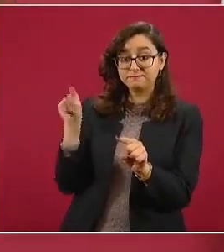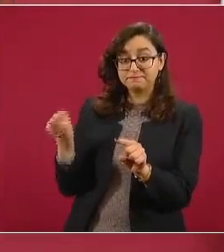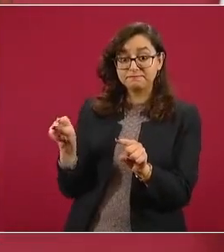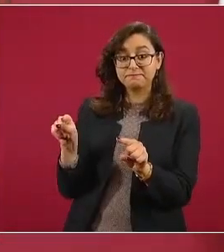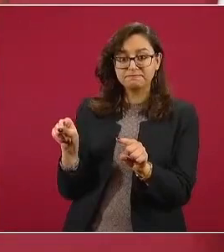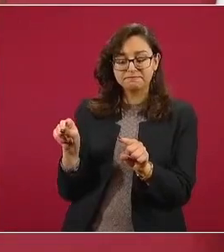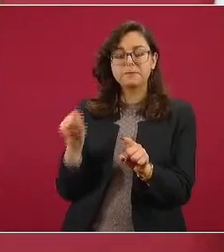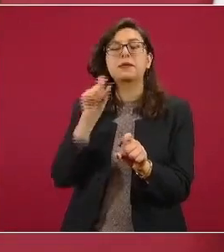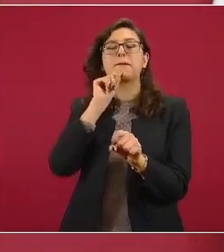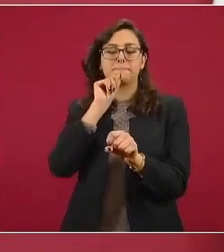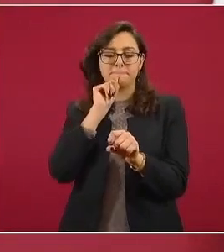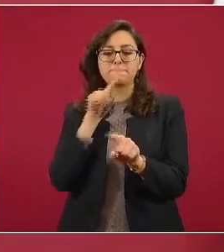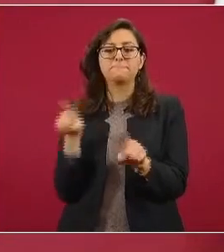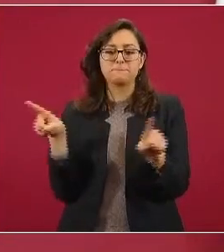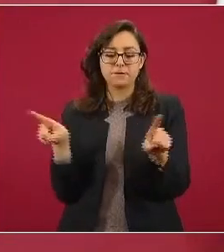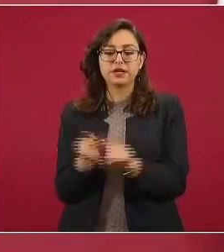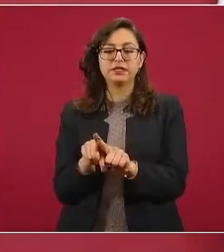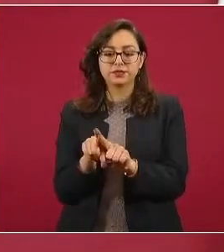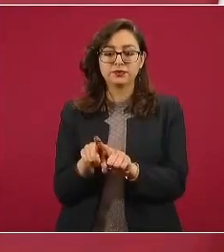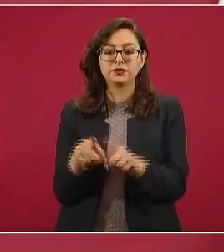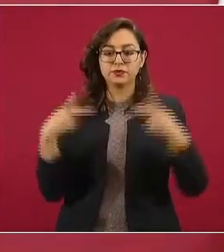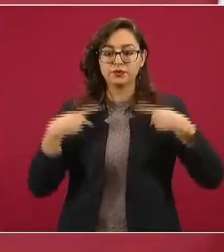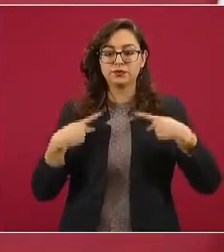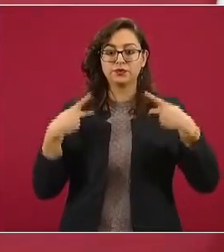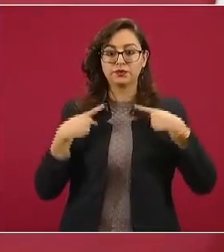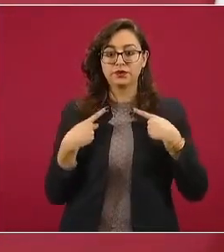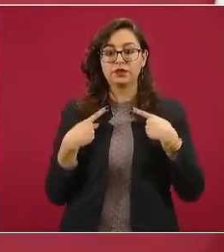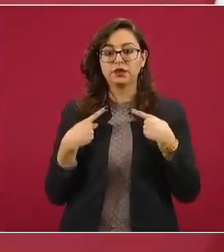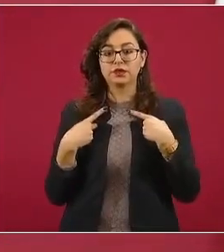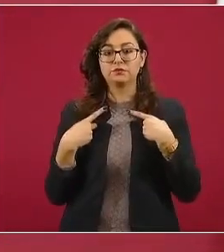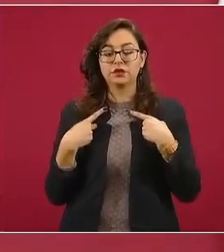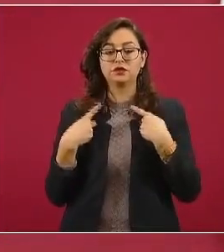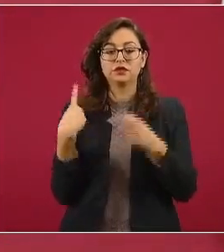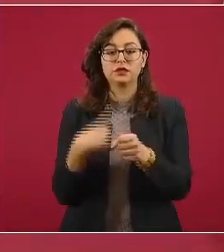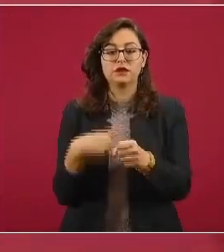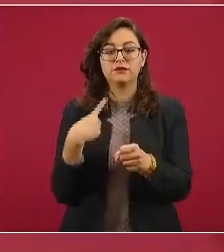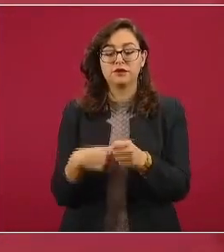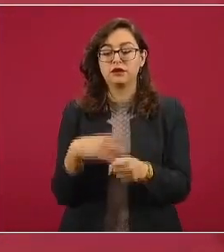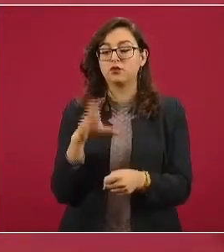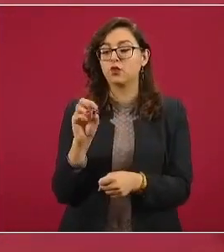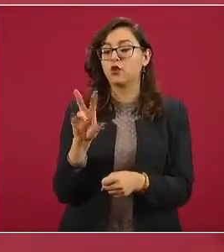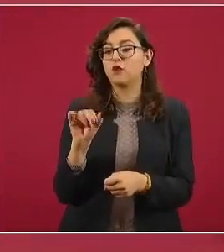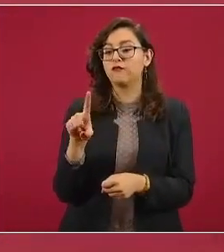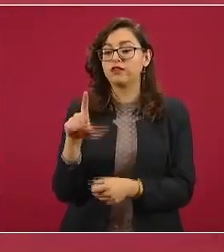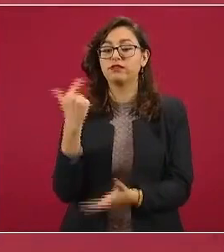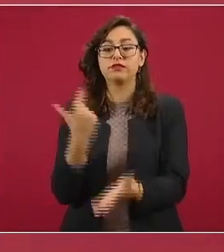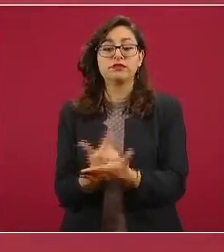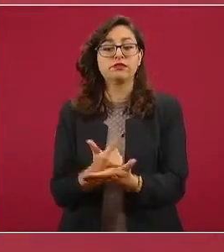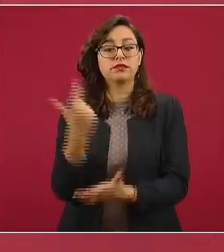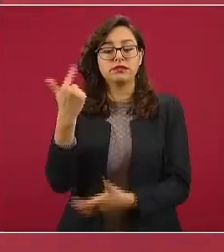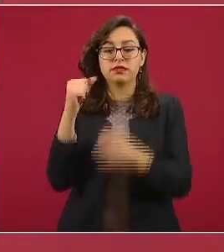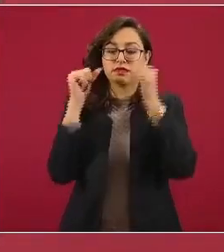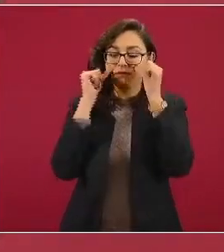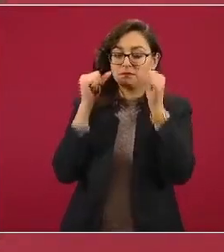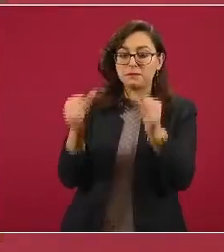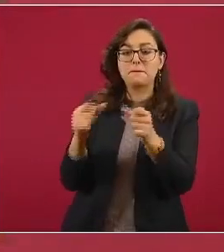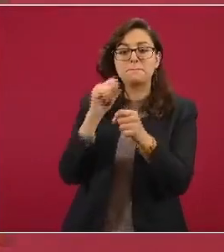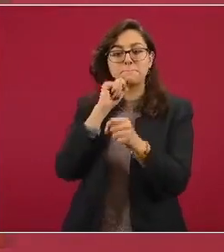se atienda también a enfermos graves de COVID.